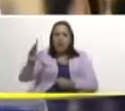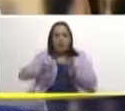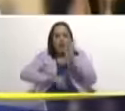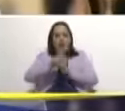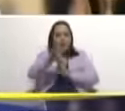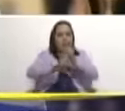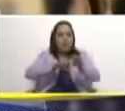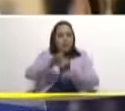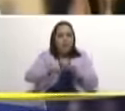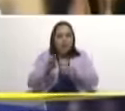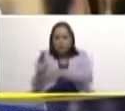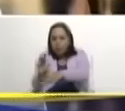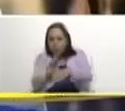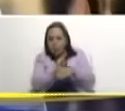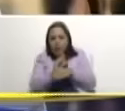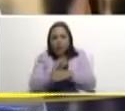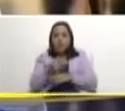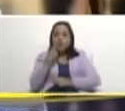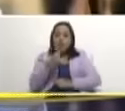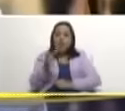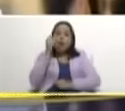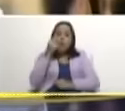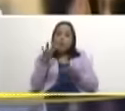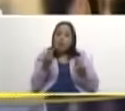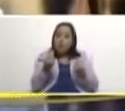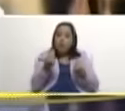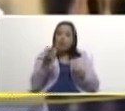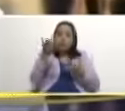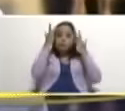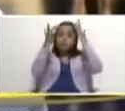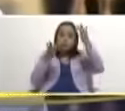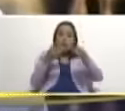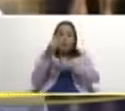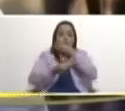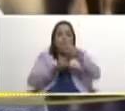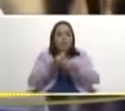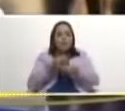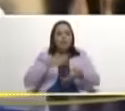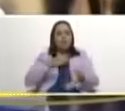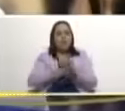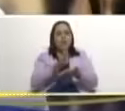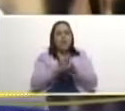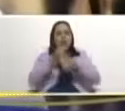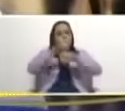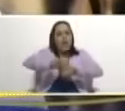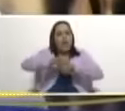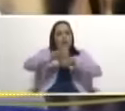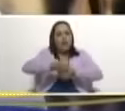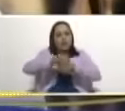Dicen que era un hombre muy diestro para domar caballos.